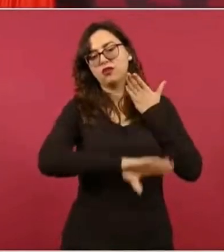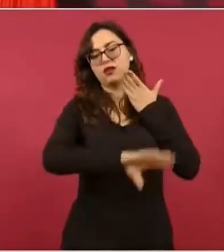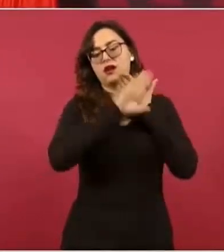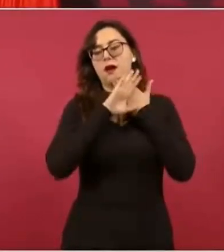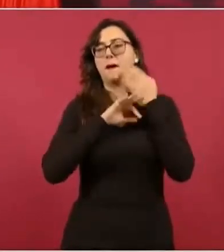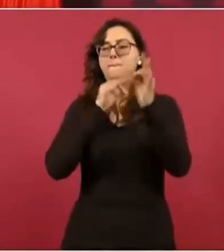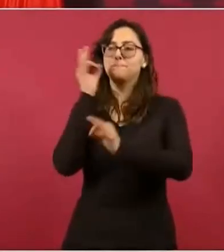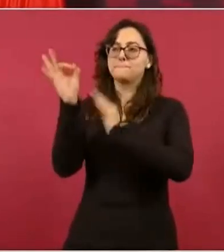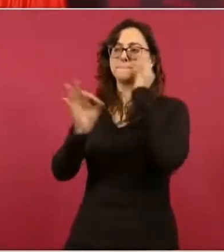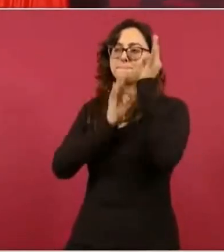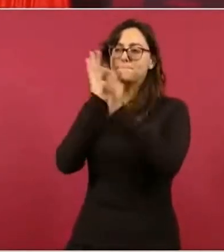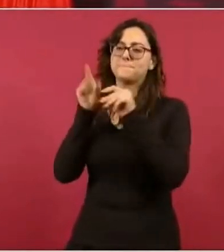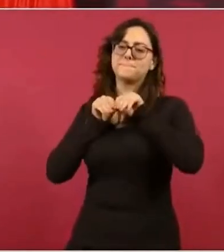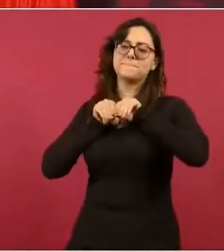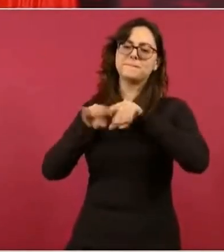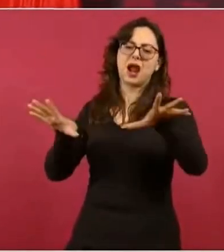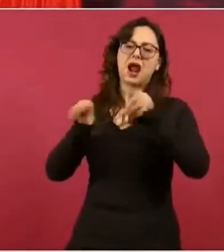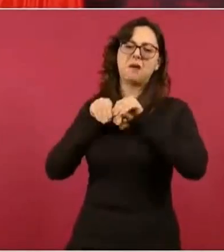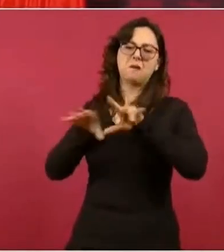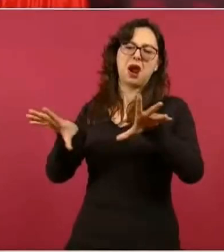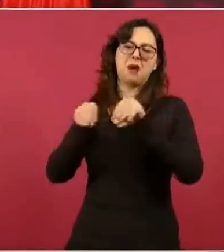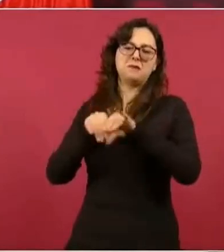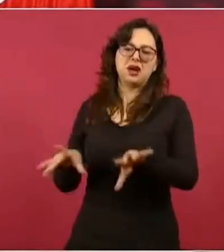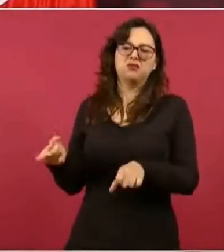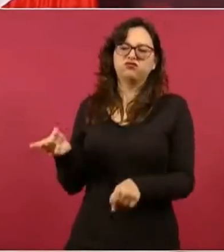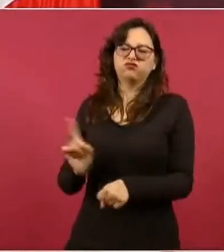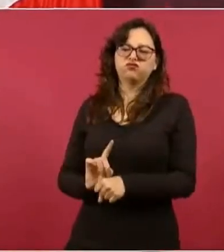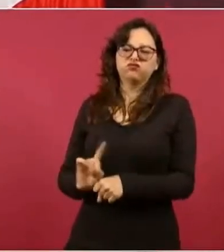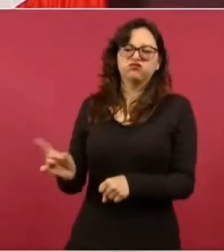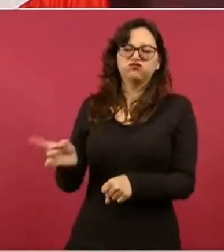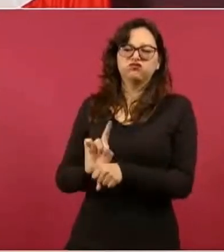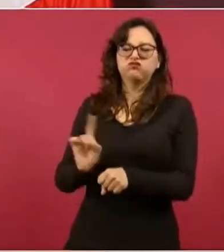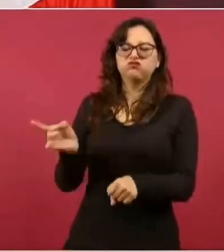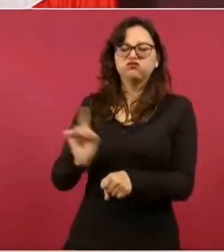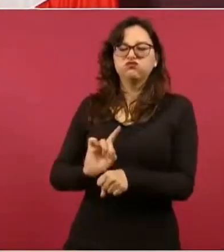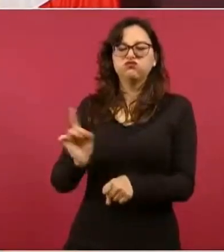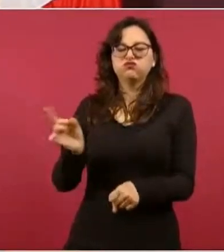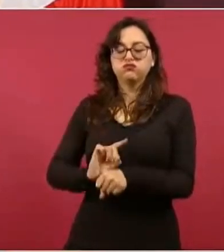en contra nuestra pero como